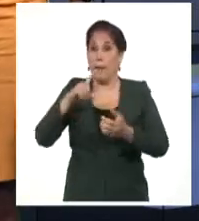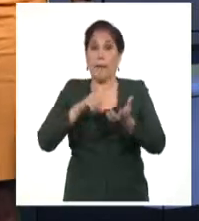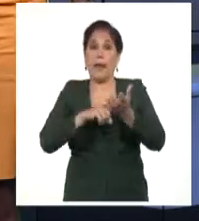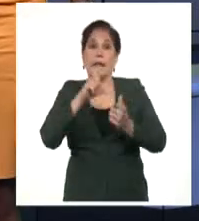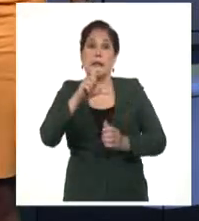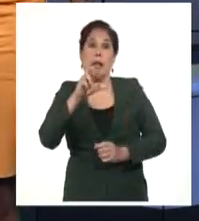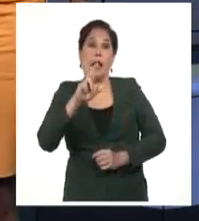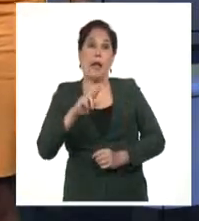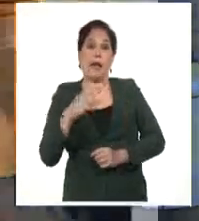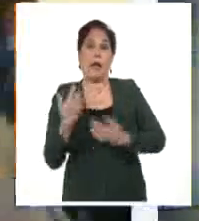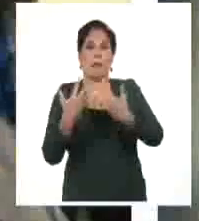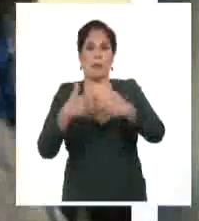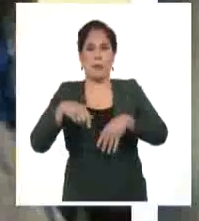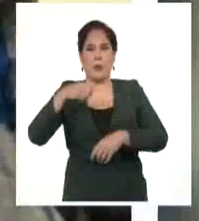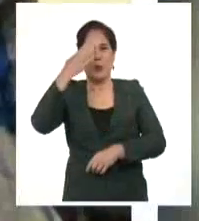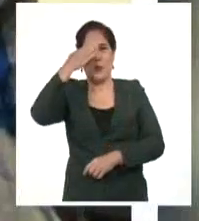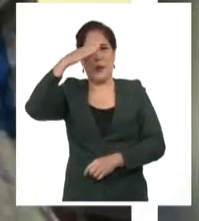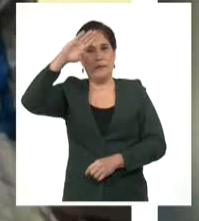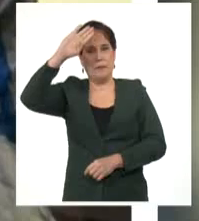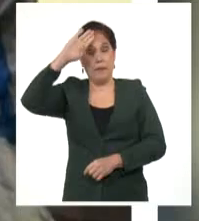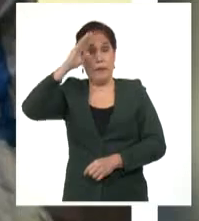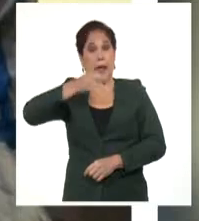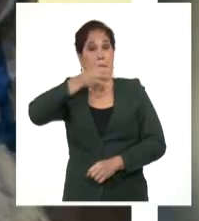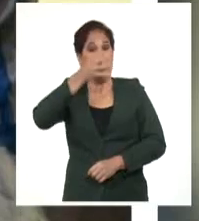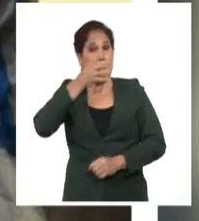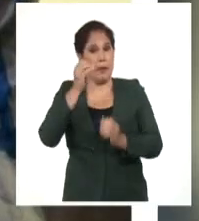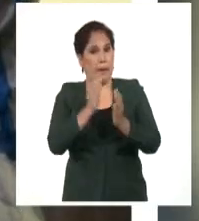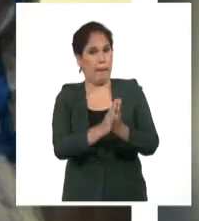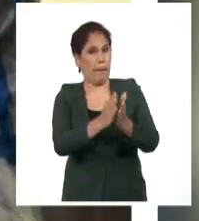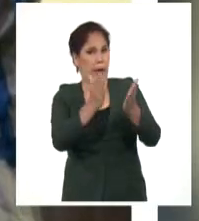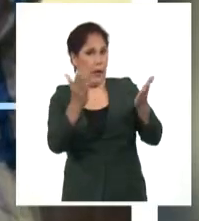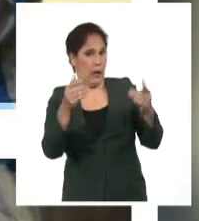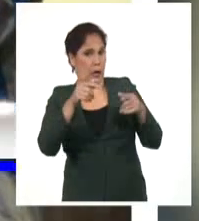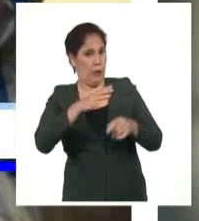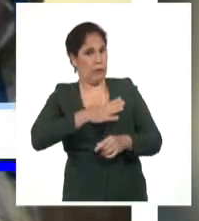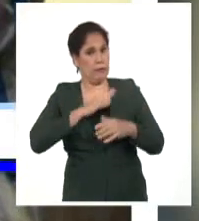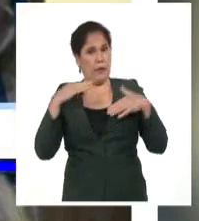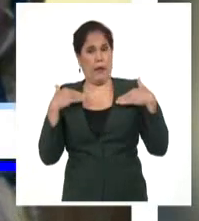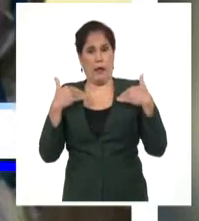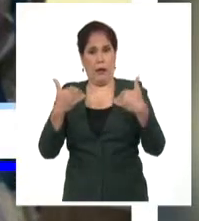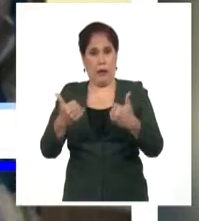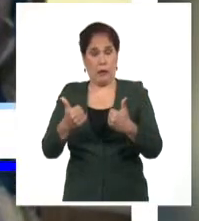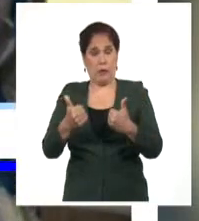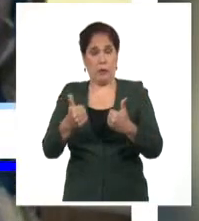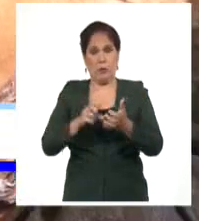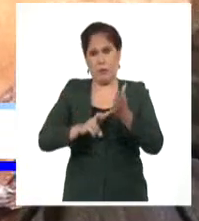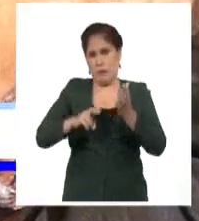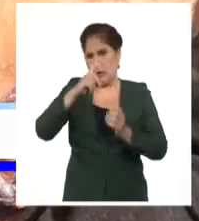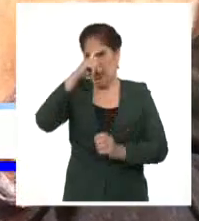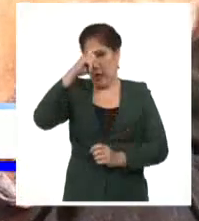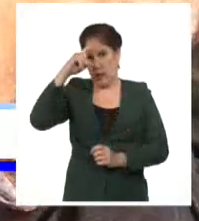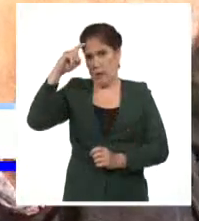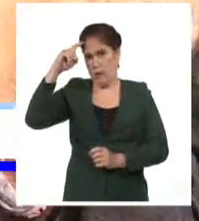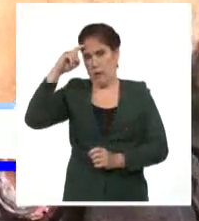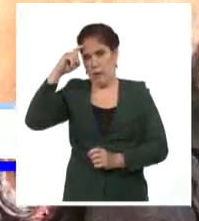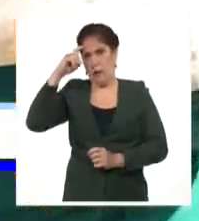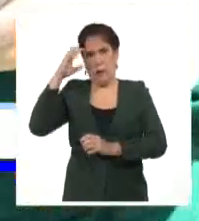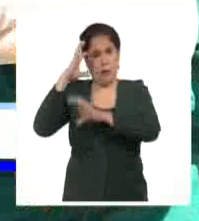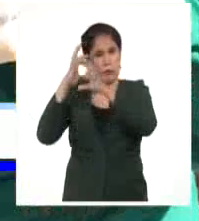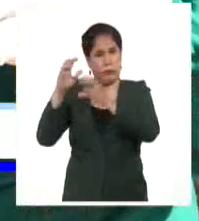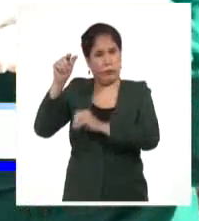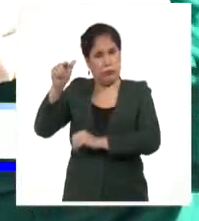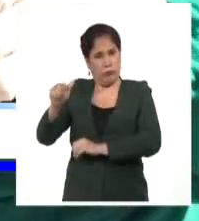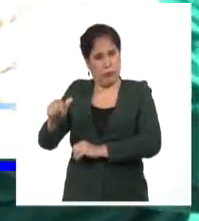de producción nacional. En declaraciones al periódico Escambray, el director del CIGB de Santi Spíritus, doctor en ciencias